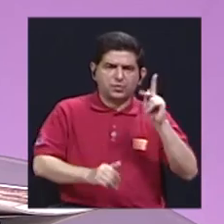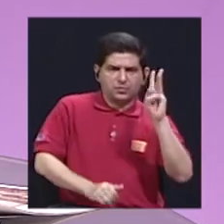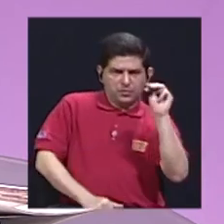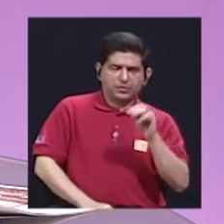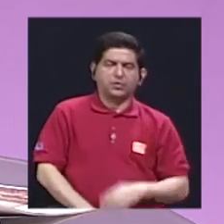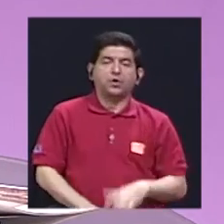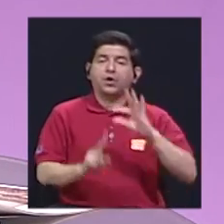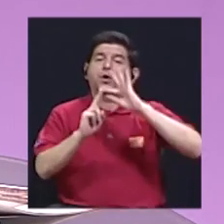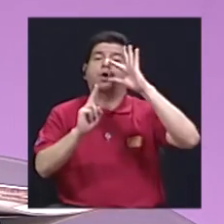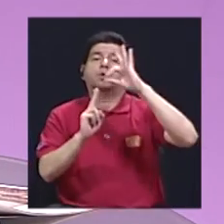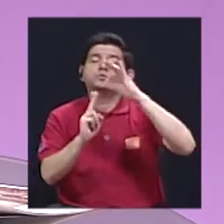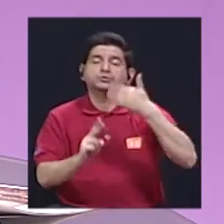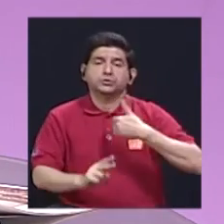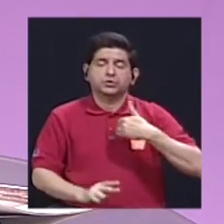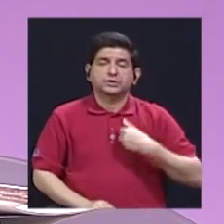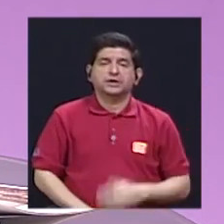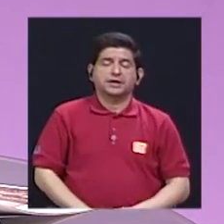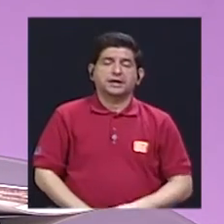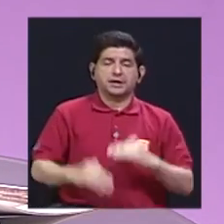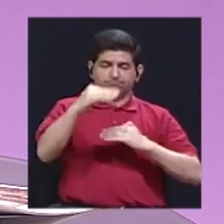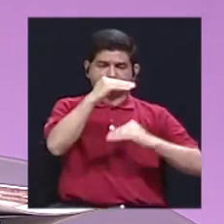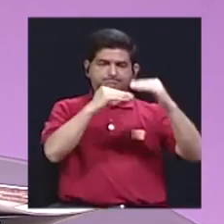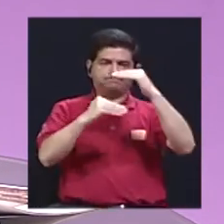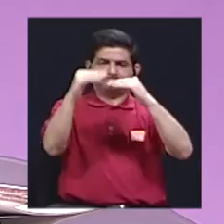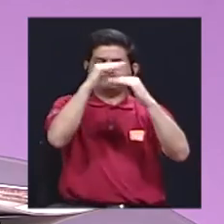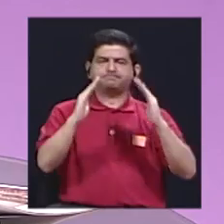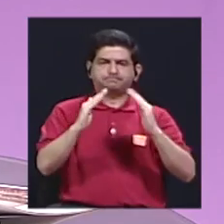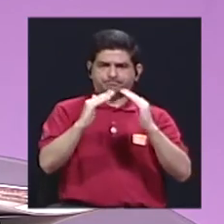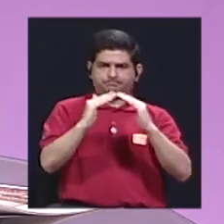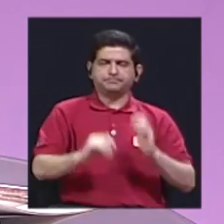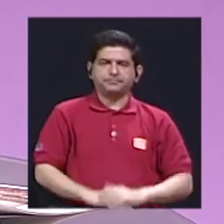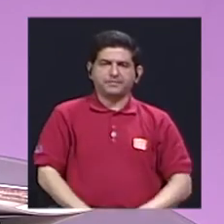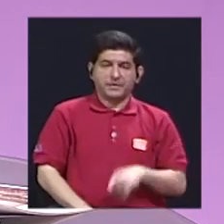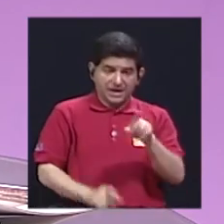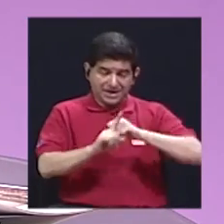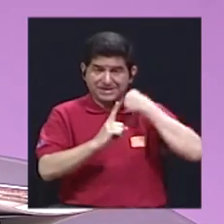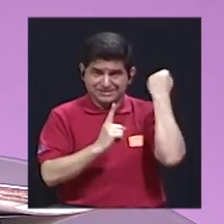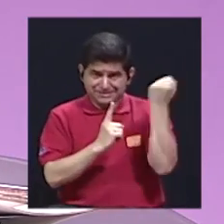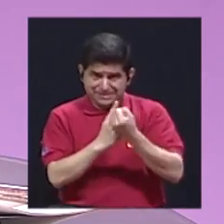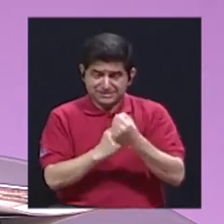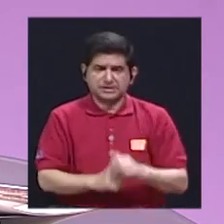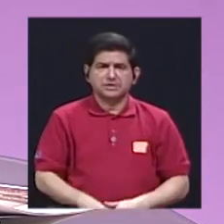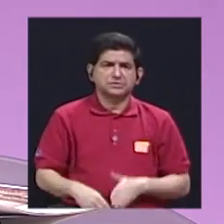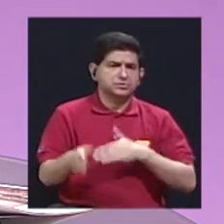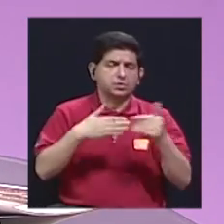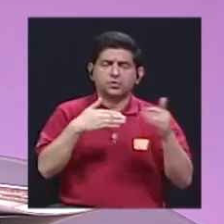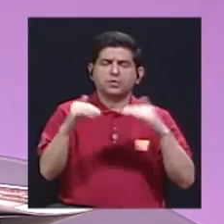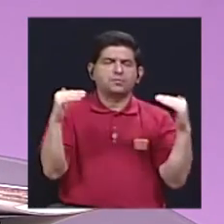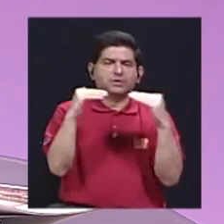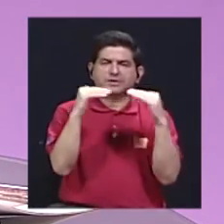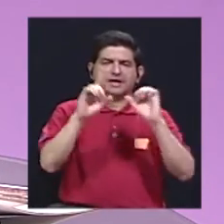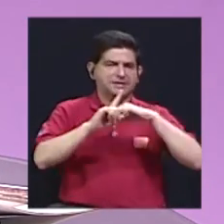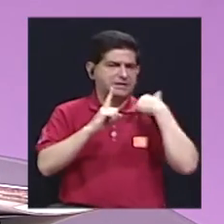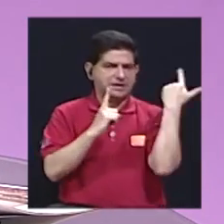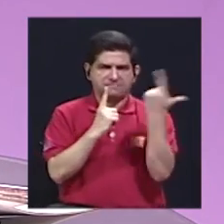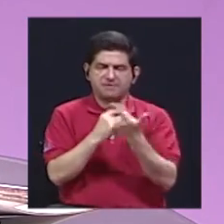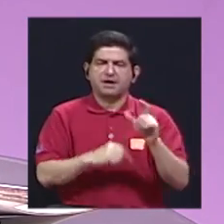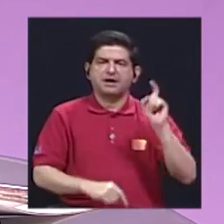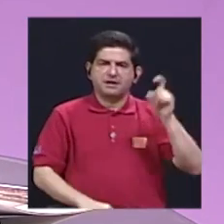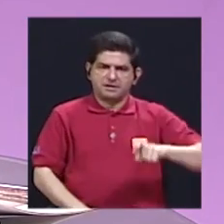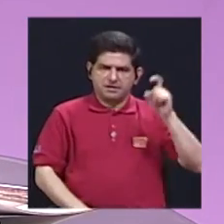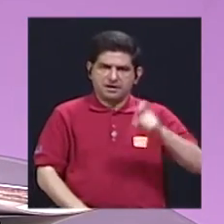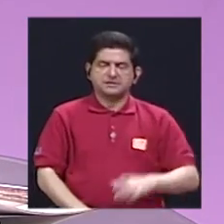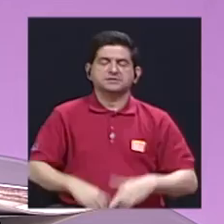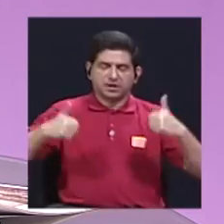opciones es la vida en condominio y la vida en condominio para cualquier estrato social tiene